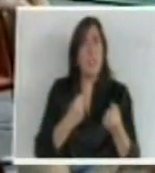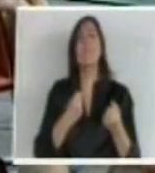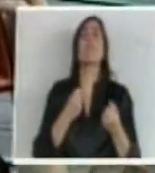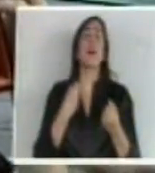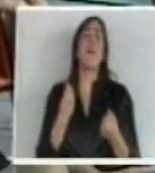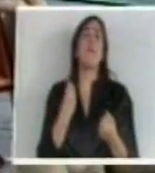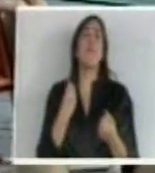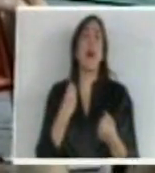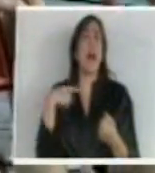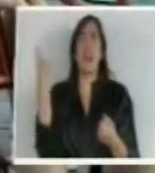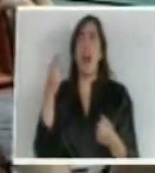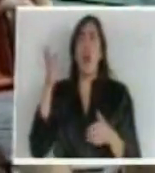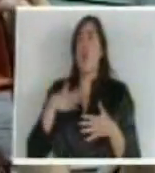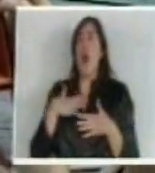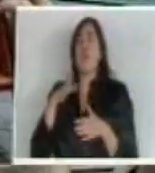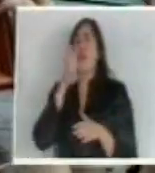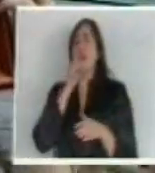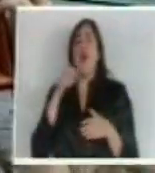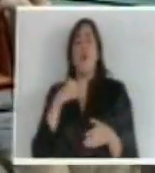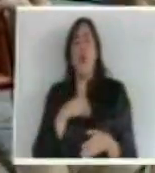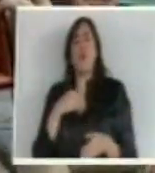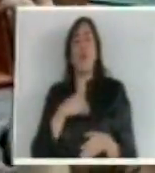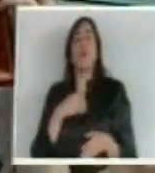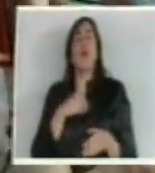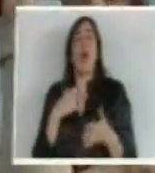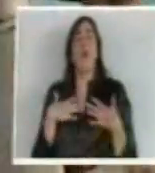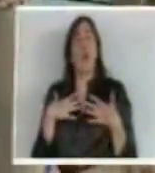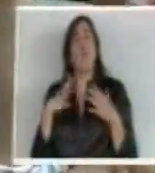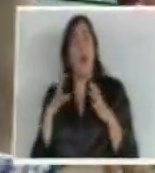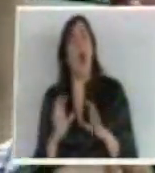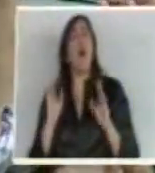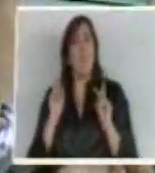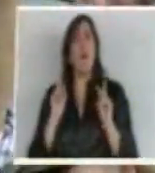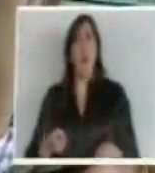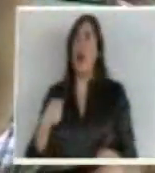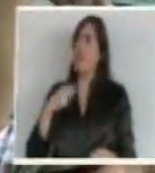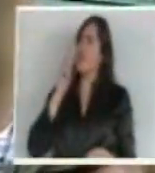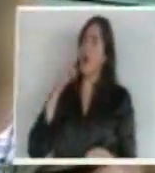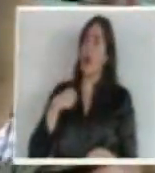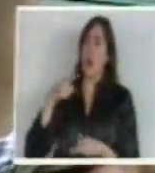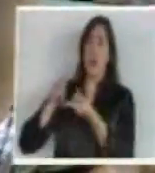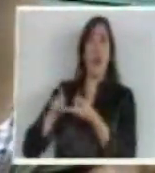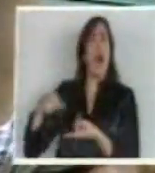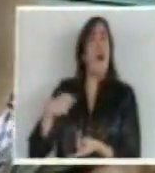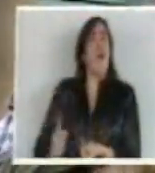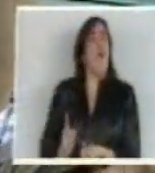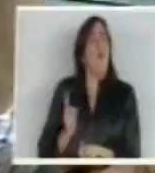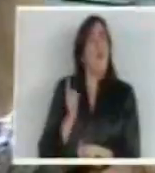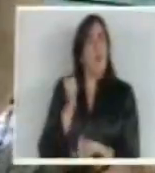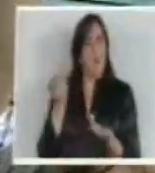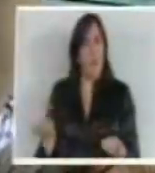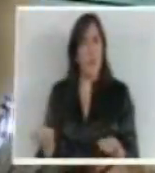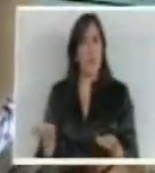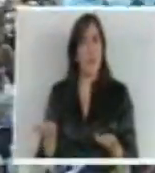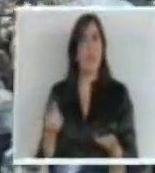para tanta fuerza y tanta voluntad. Pero yo estoy orgullosa